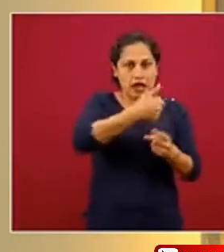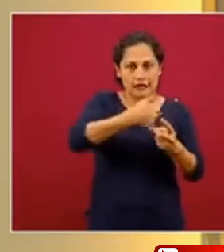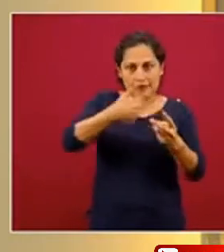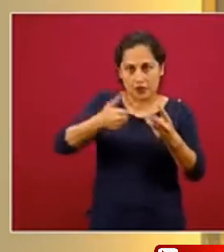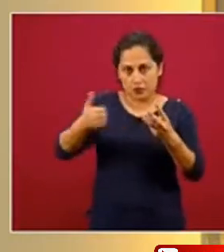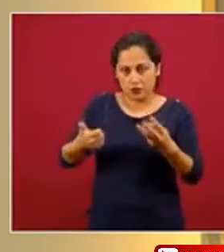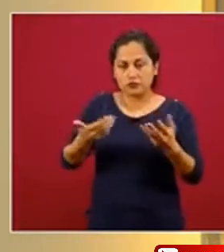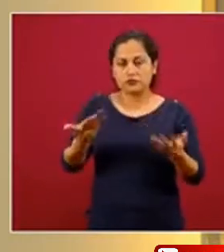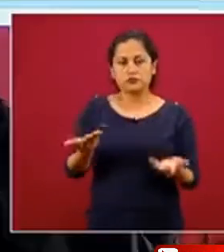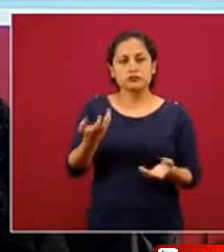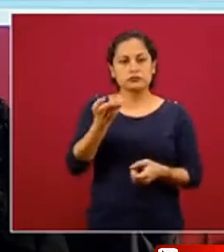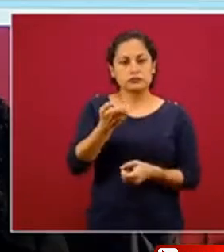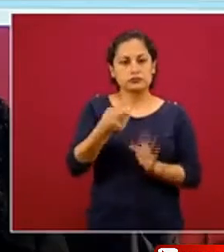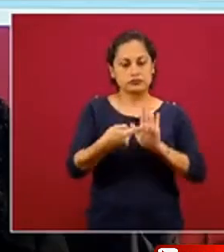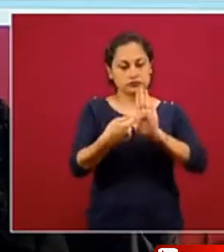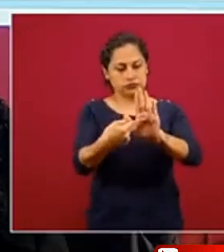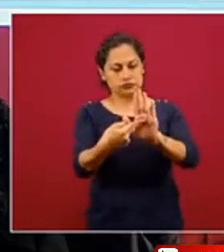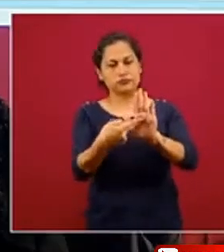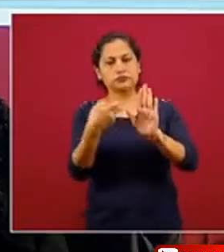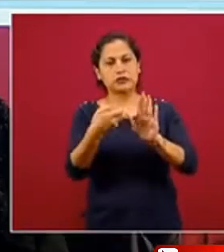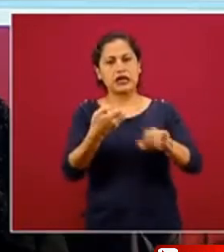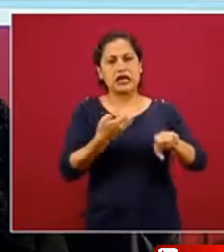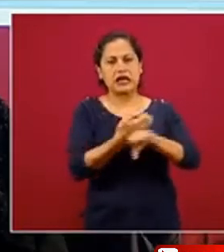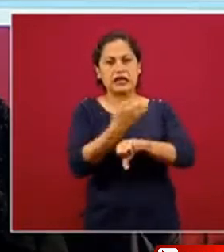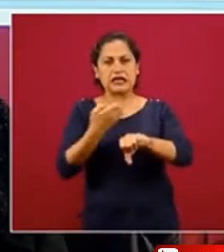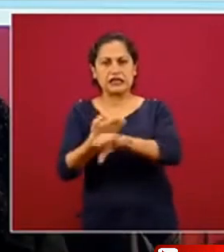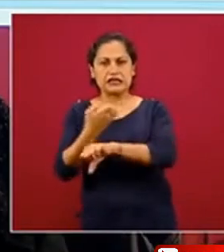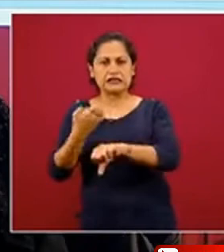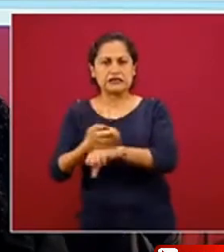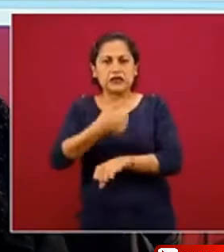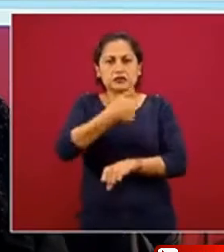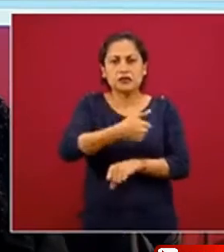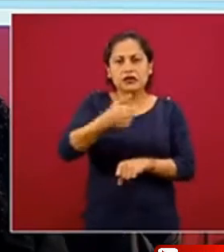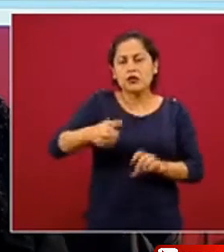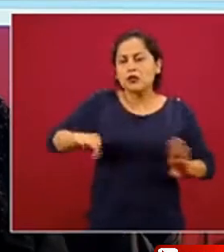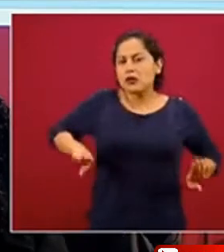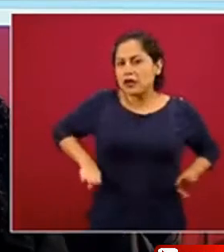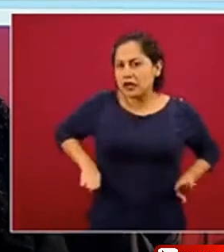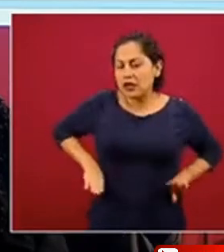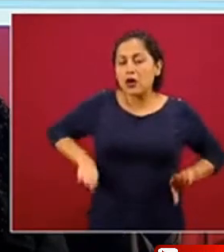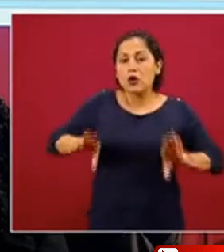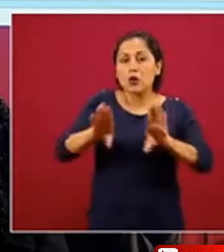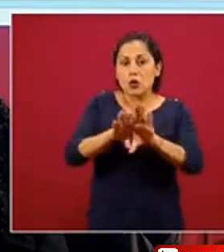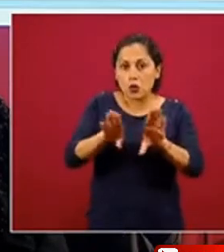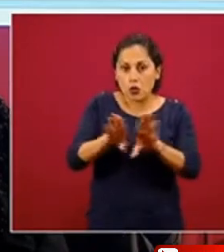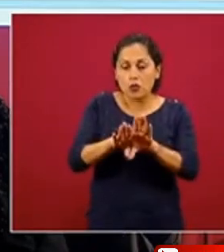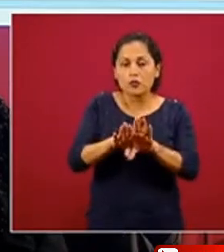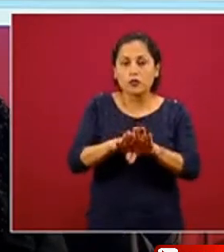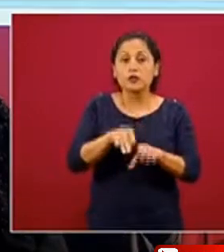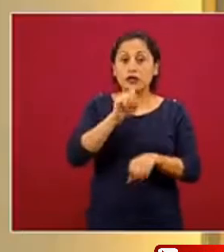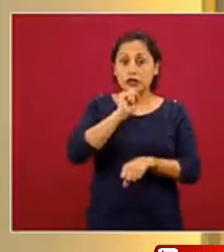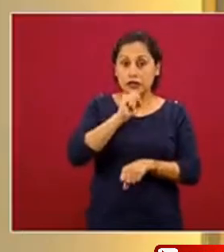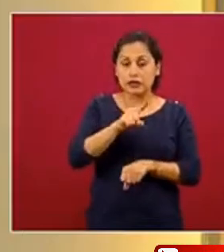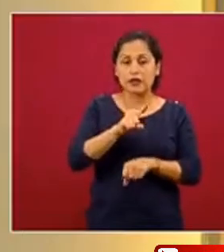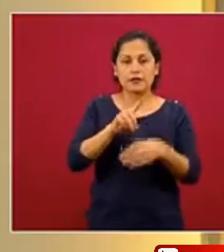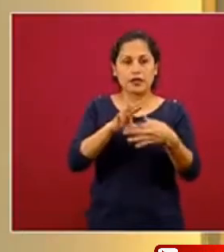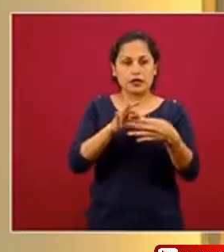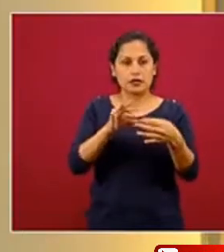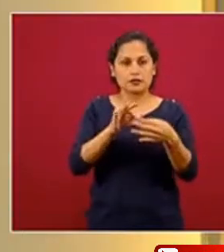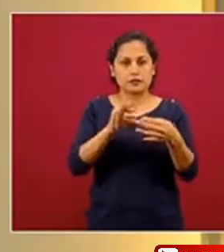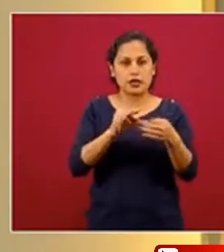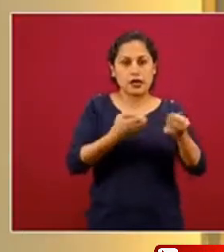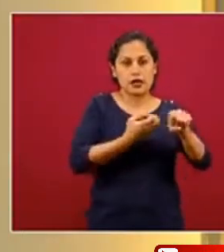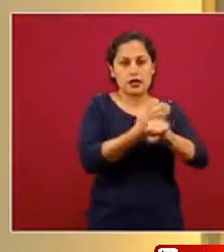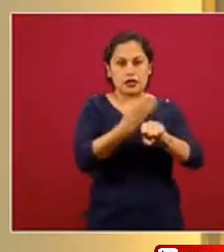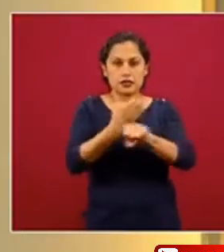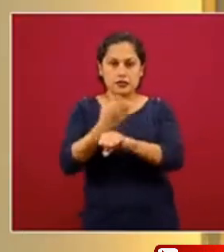este proceso de la epidemia en el conjunto del país y cómo cada estado en distinto tiempo está teniendo